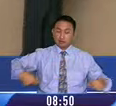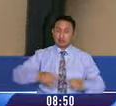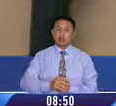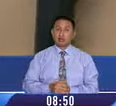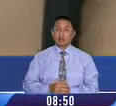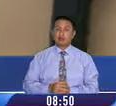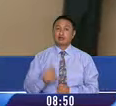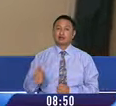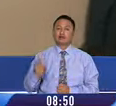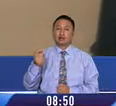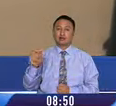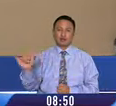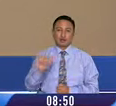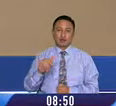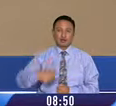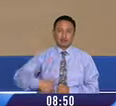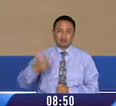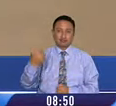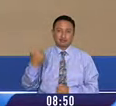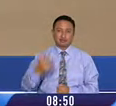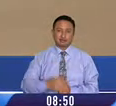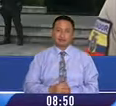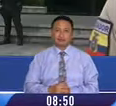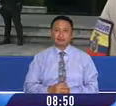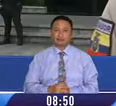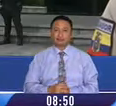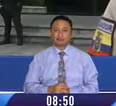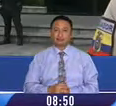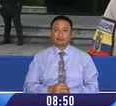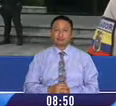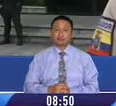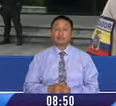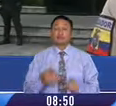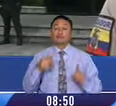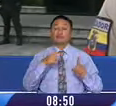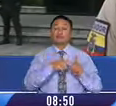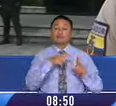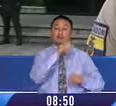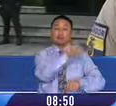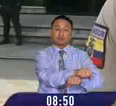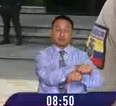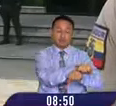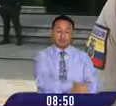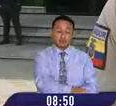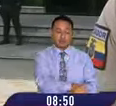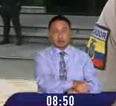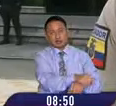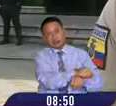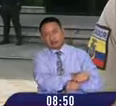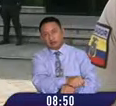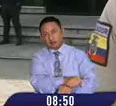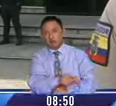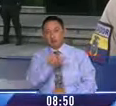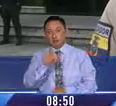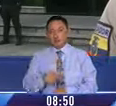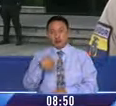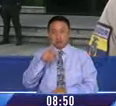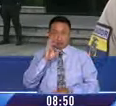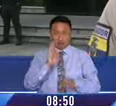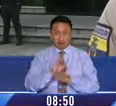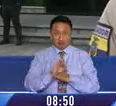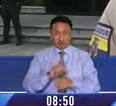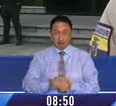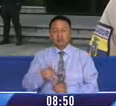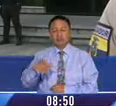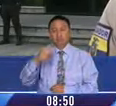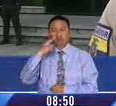con similares características a una pistola. Este ciudadano fue trasladado hasta la víctima, el